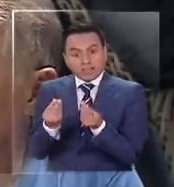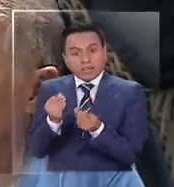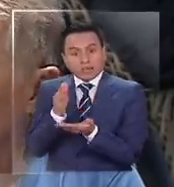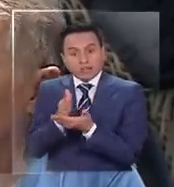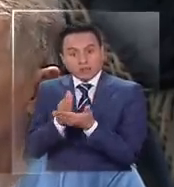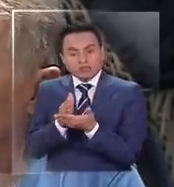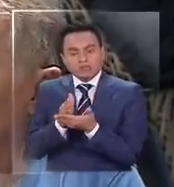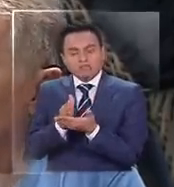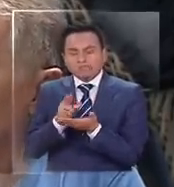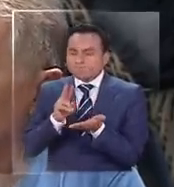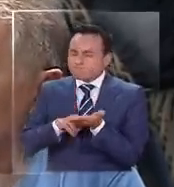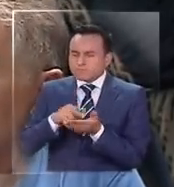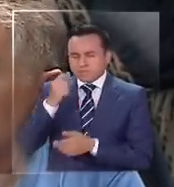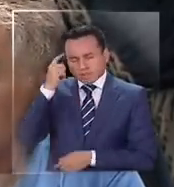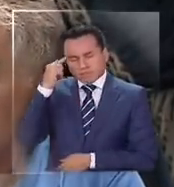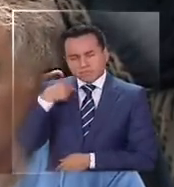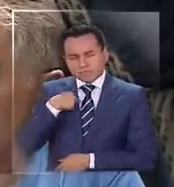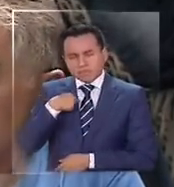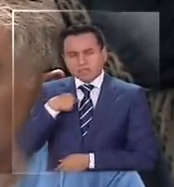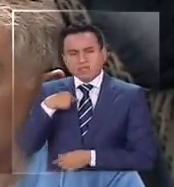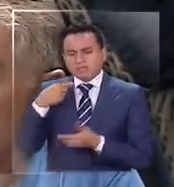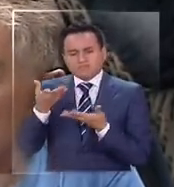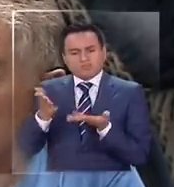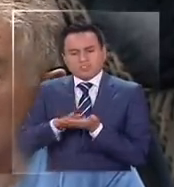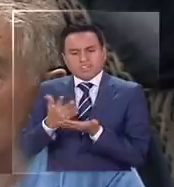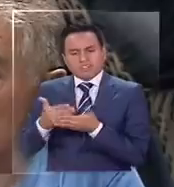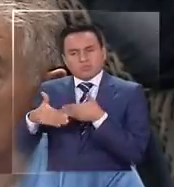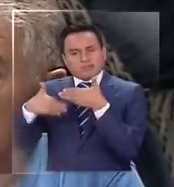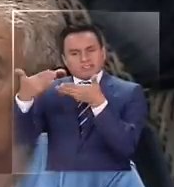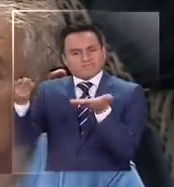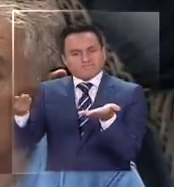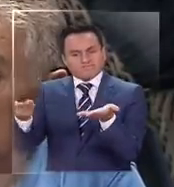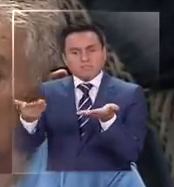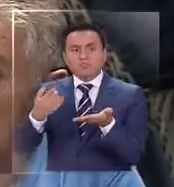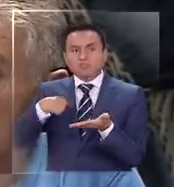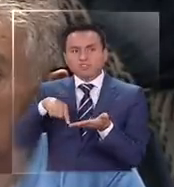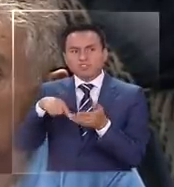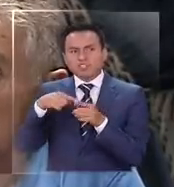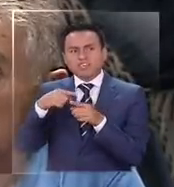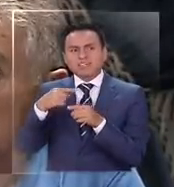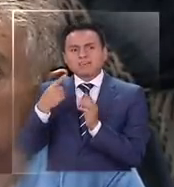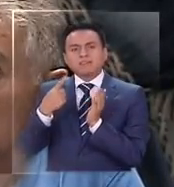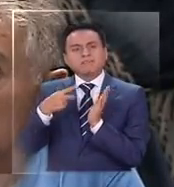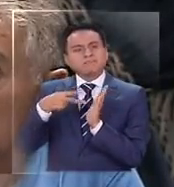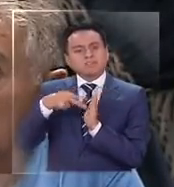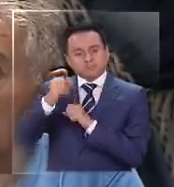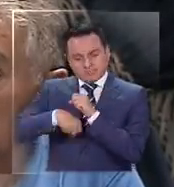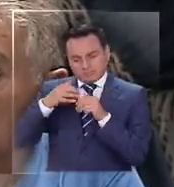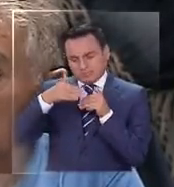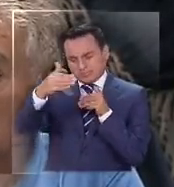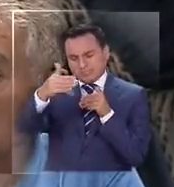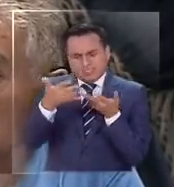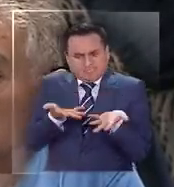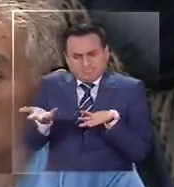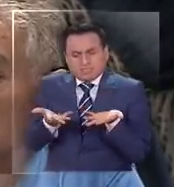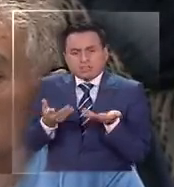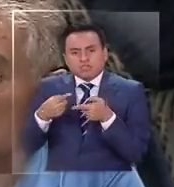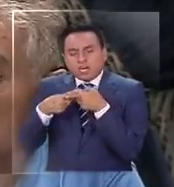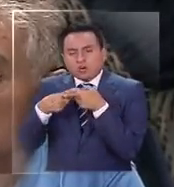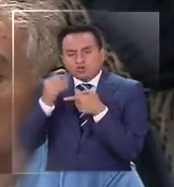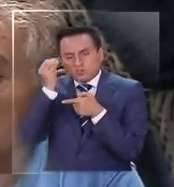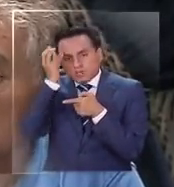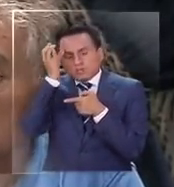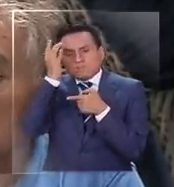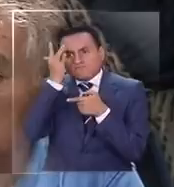la educación, créanme, no vamos a llegar a ninguna parte. Estamos en medio del siglo XXI. La sociedad del conocimiento y